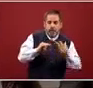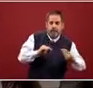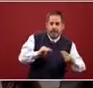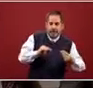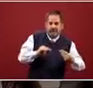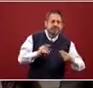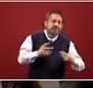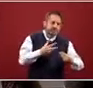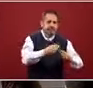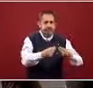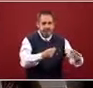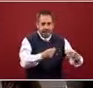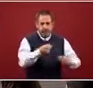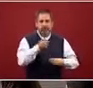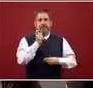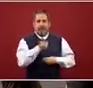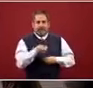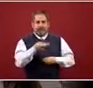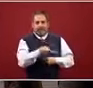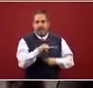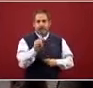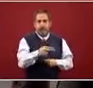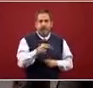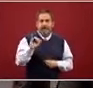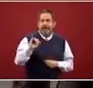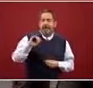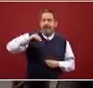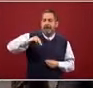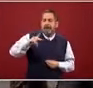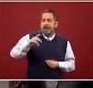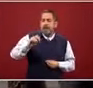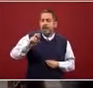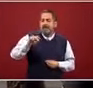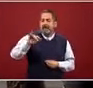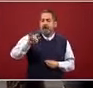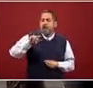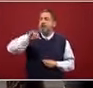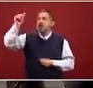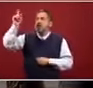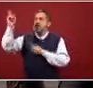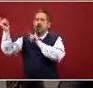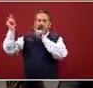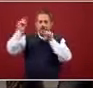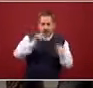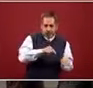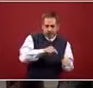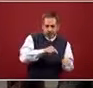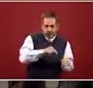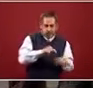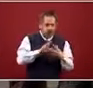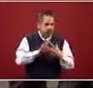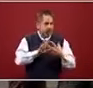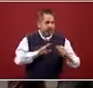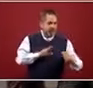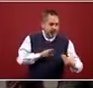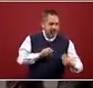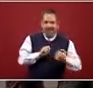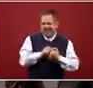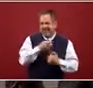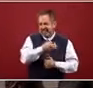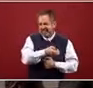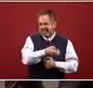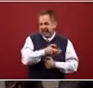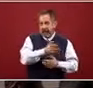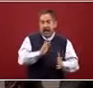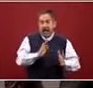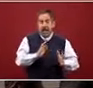dos fenómenos se conocen como casos importados y el segundo como casos asociados a la importación.